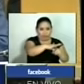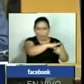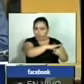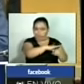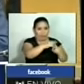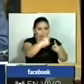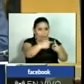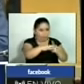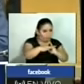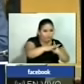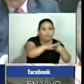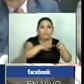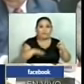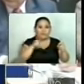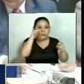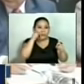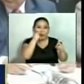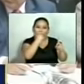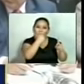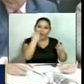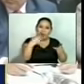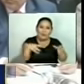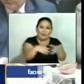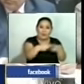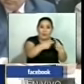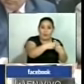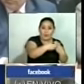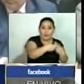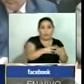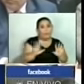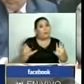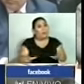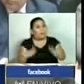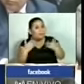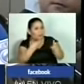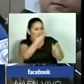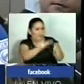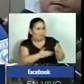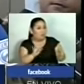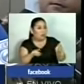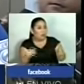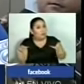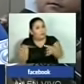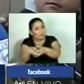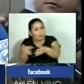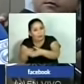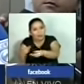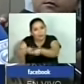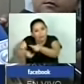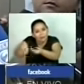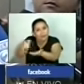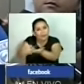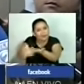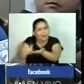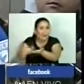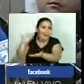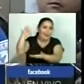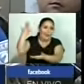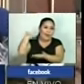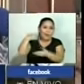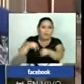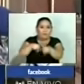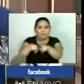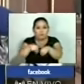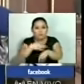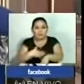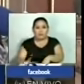diputado Norman Quijano del partido Arena, por supuestamente haber negociado con pandillas de cara a las elecciones